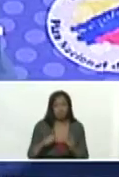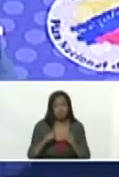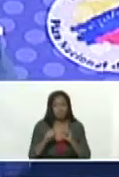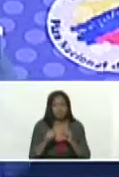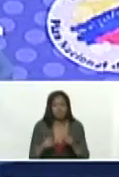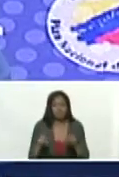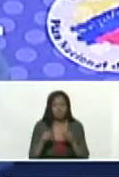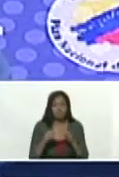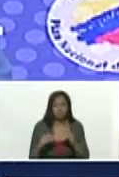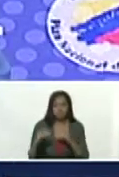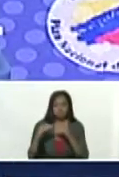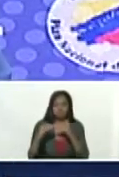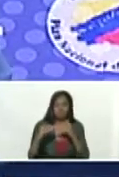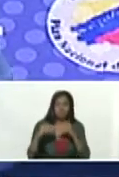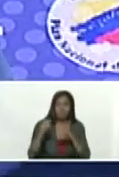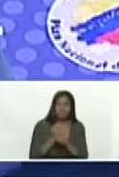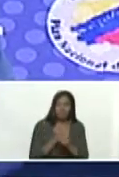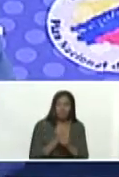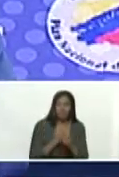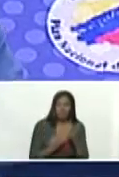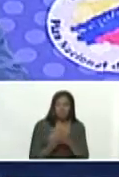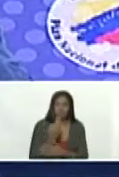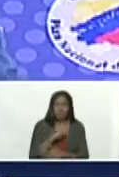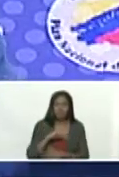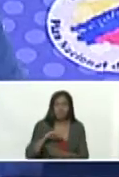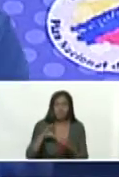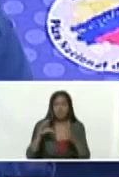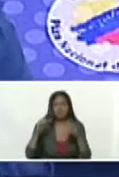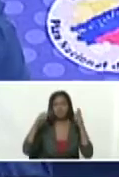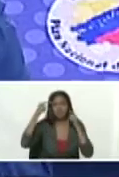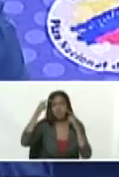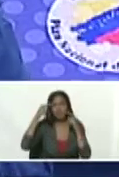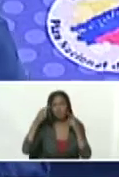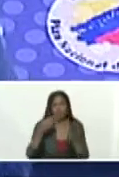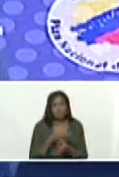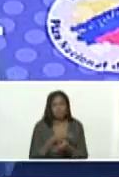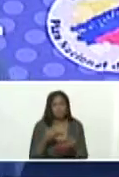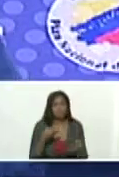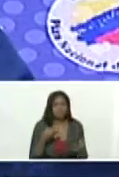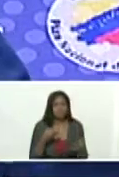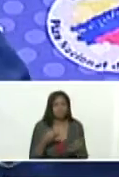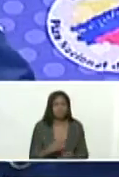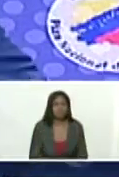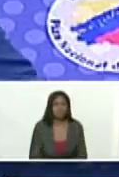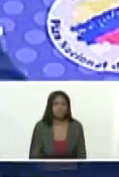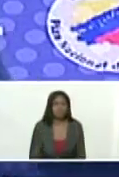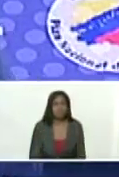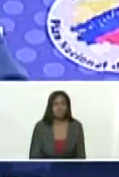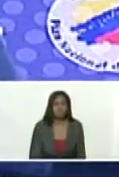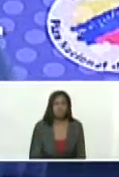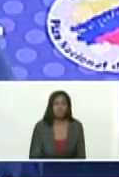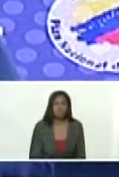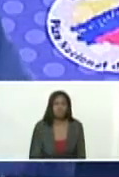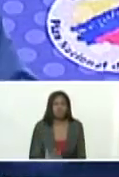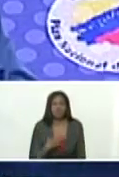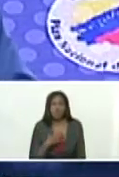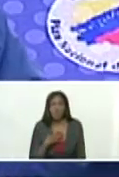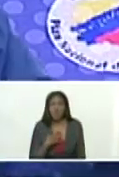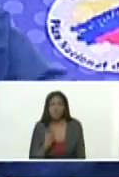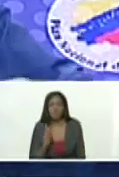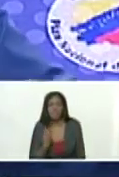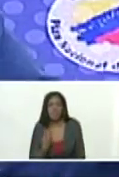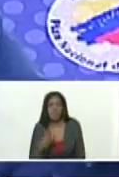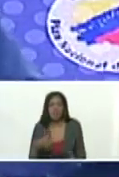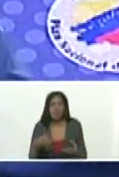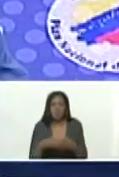esa línea de trabajo fundada por el comandante Chávez. Es sagrada, es sagrado. No puede fallar la